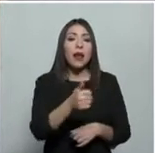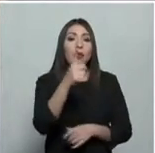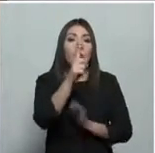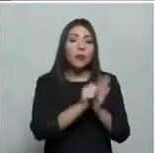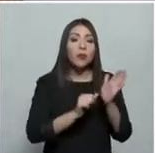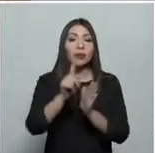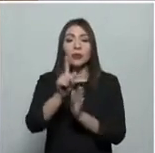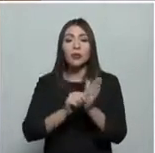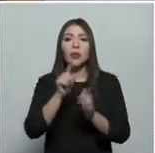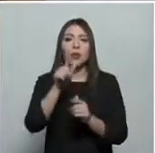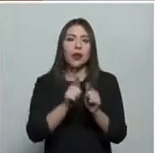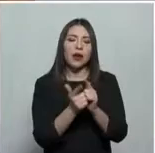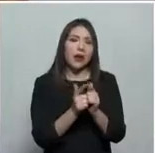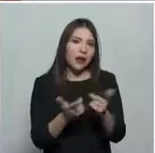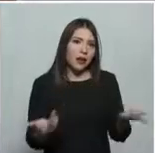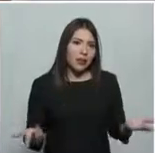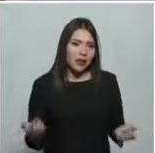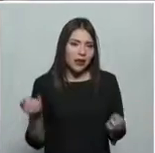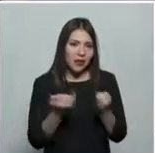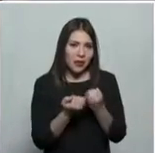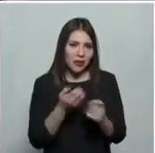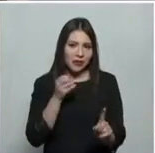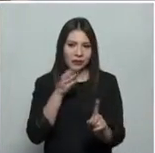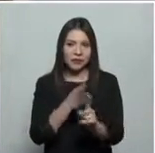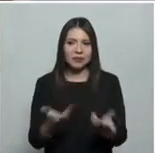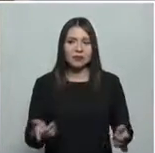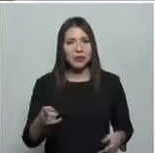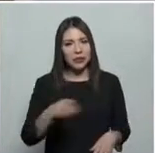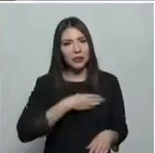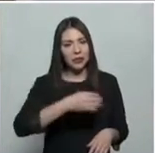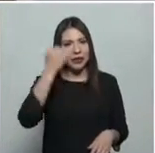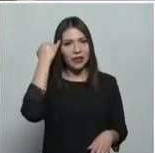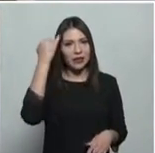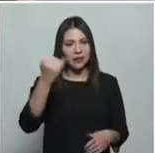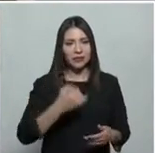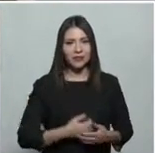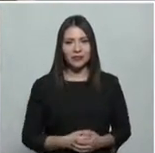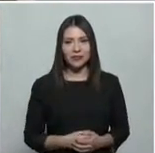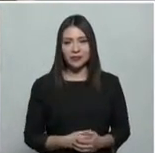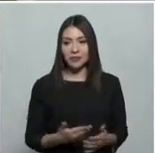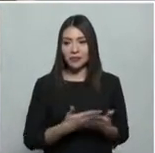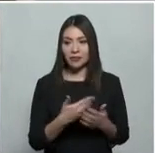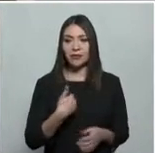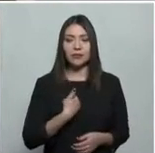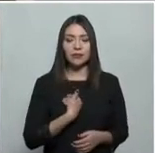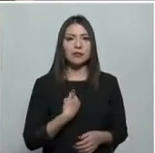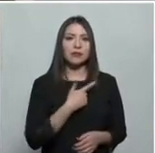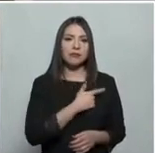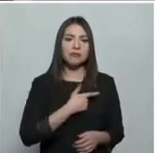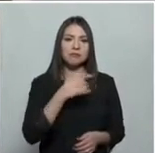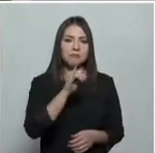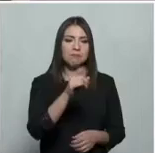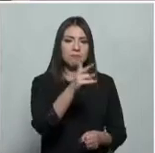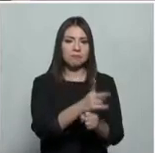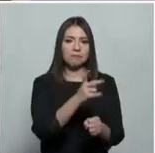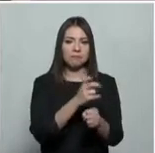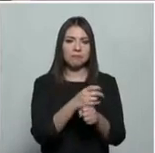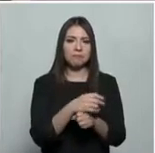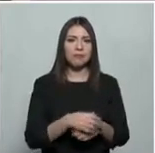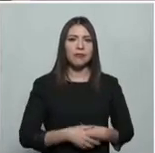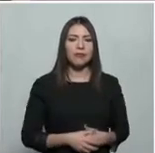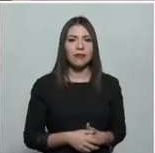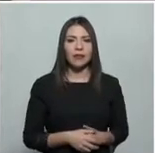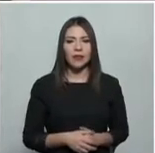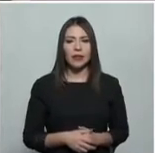les gusta mucho esa idea. No, yo con mucho gusto los invito diciéndoles esto. No